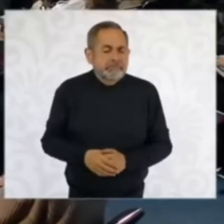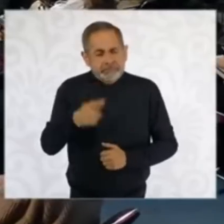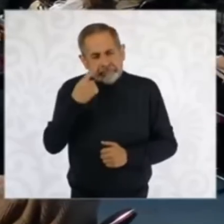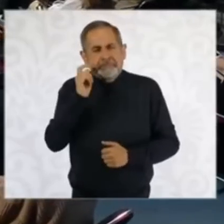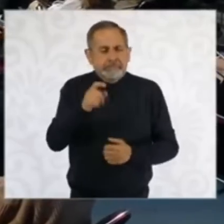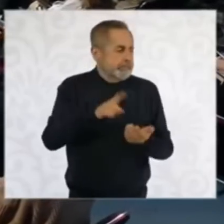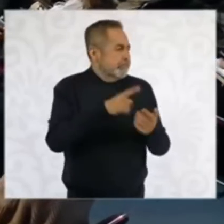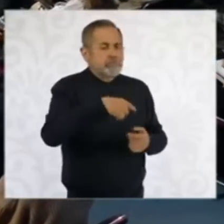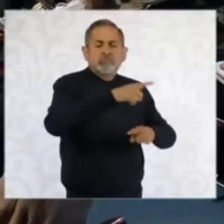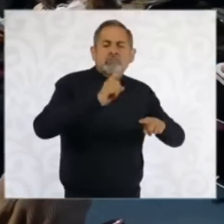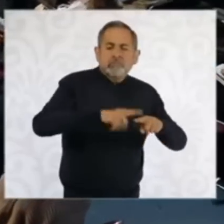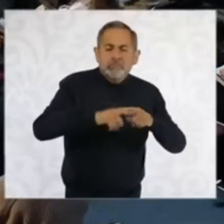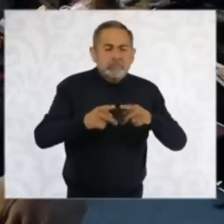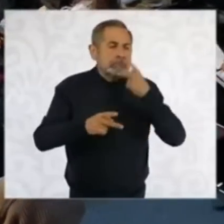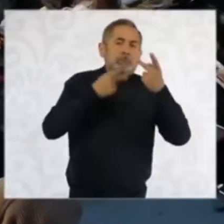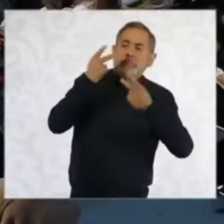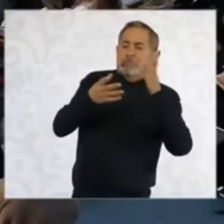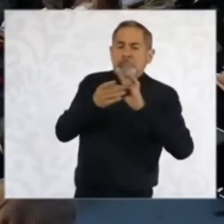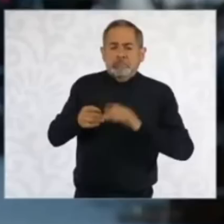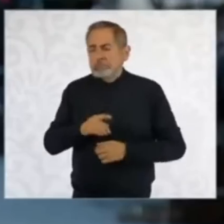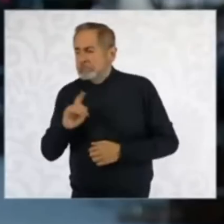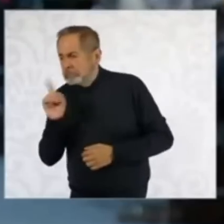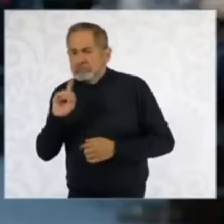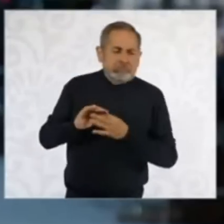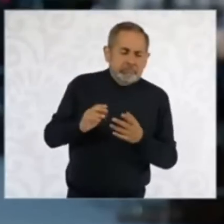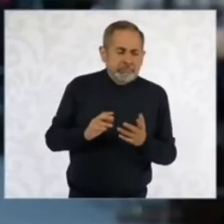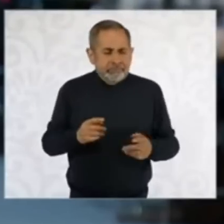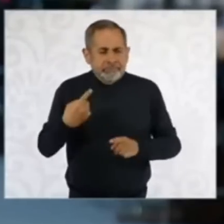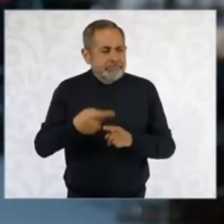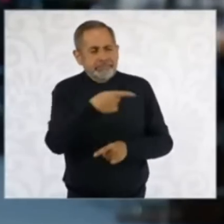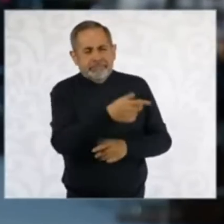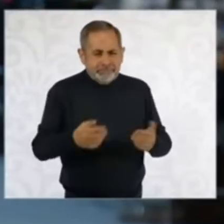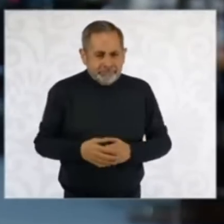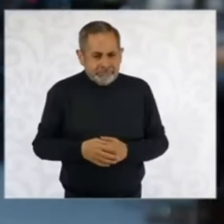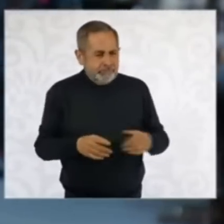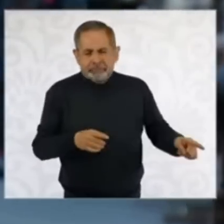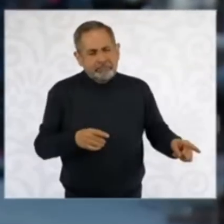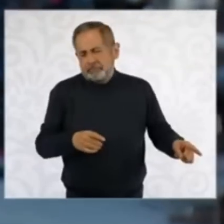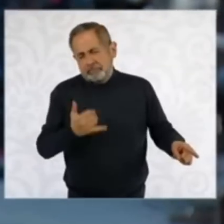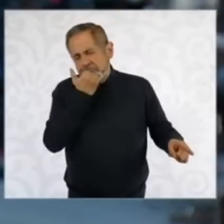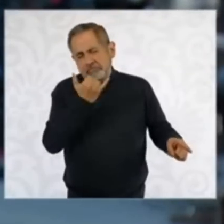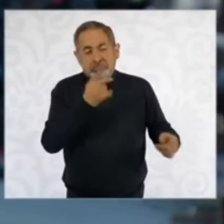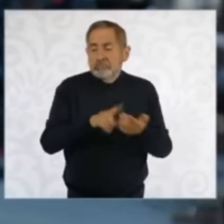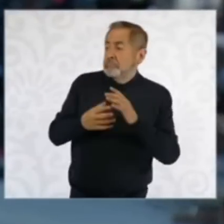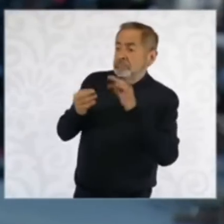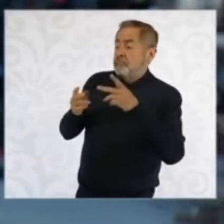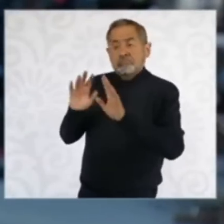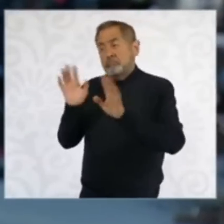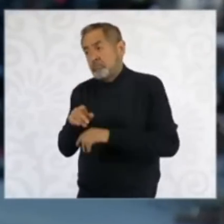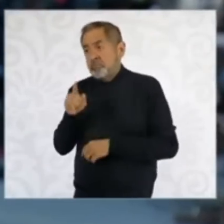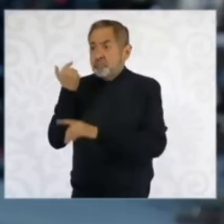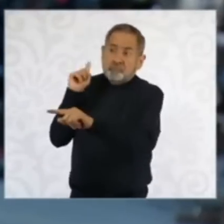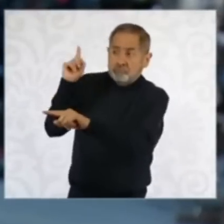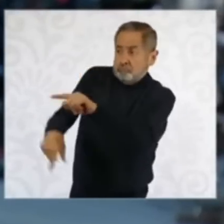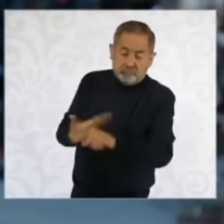voces que han estado planteando cosas como se han atrevido, y aquí usted también lo ha mencionado, sobre la posible